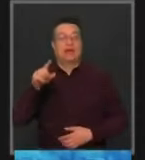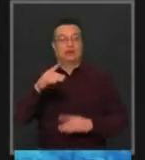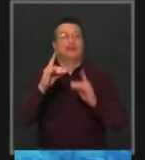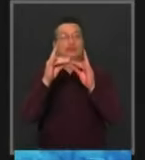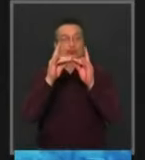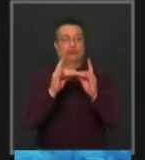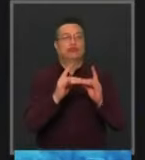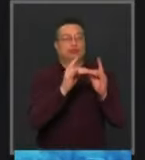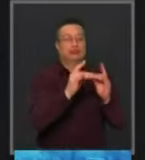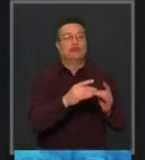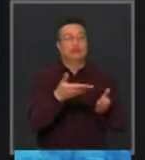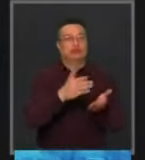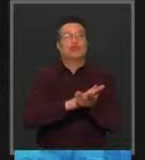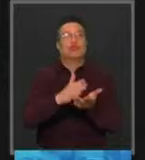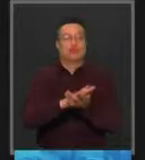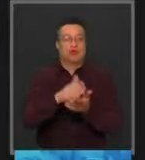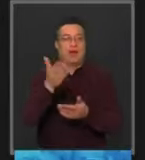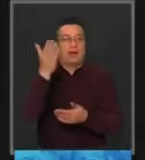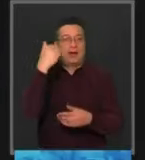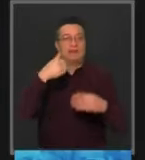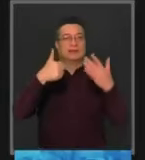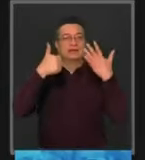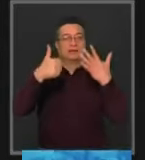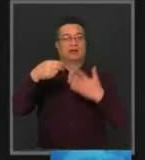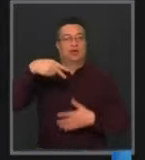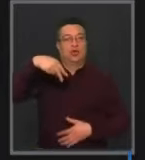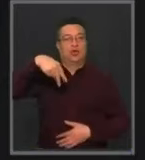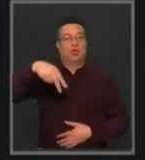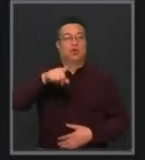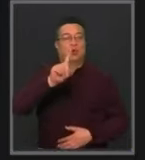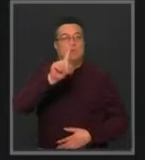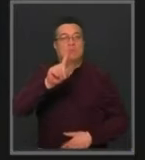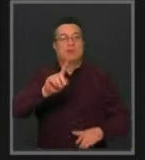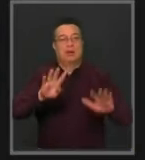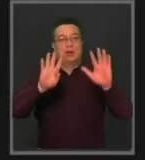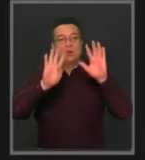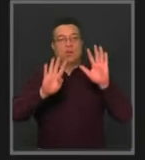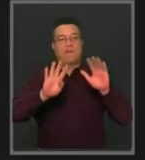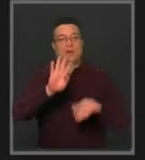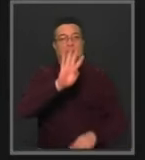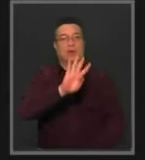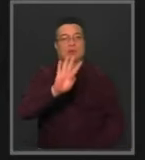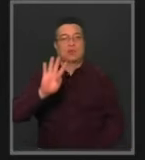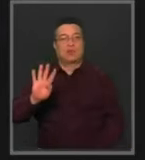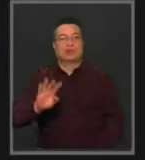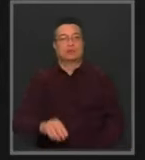quienes murieron ese 6 de junio de 1944.